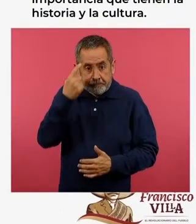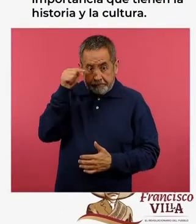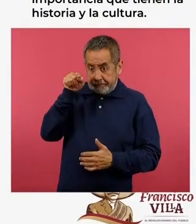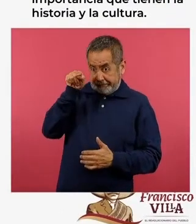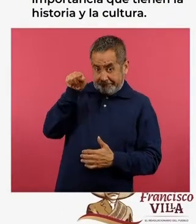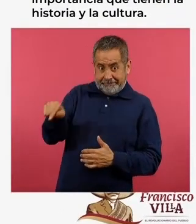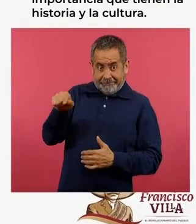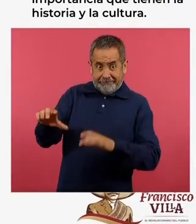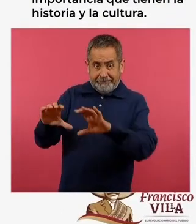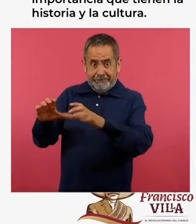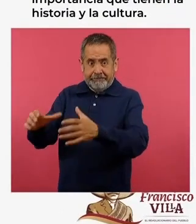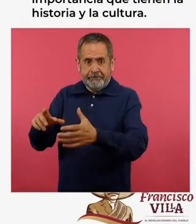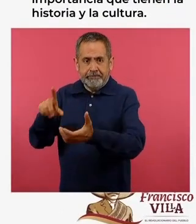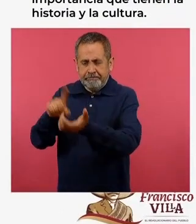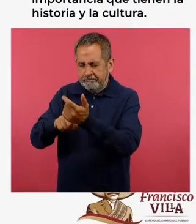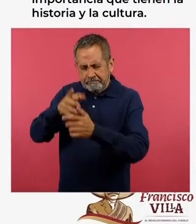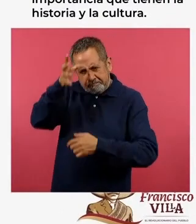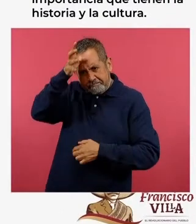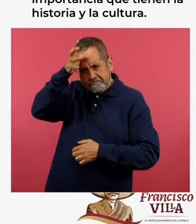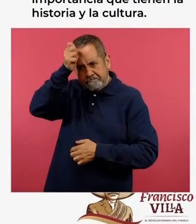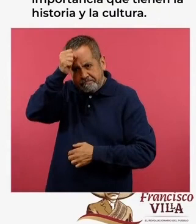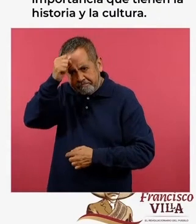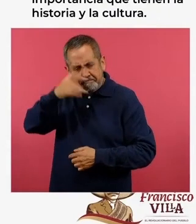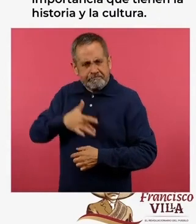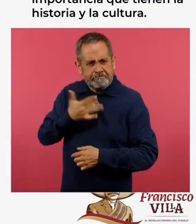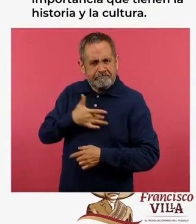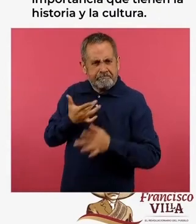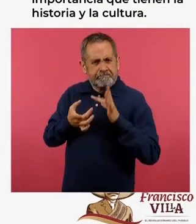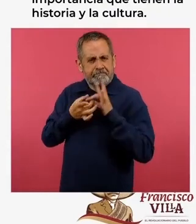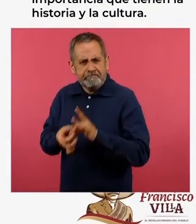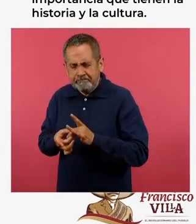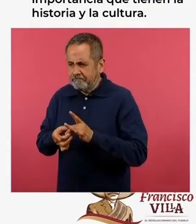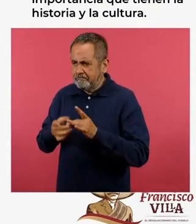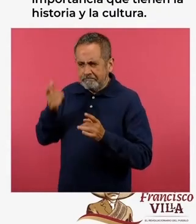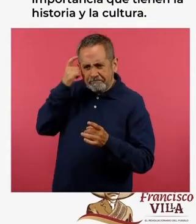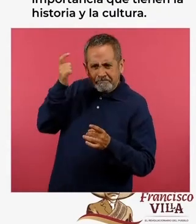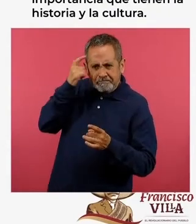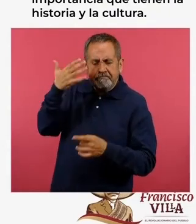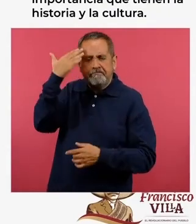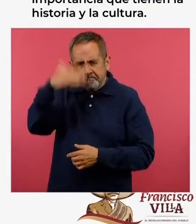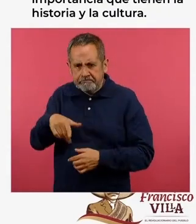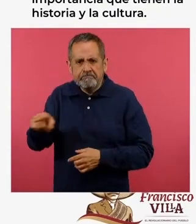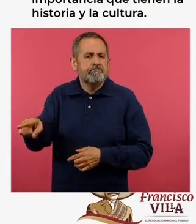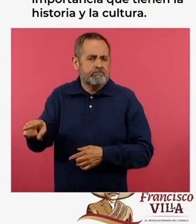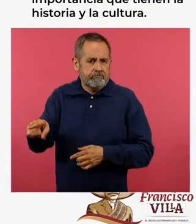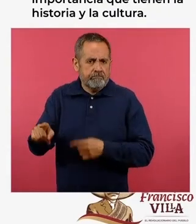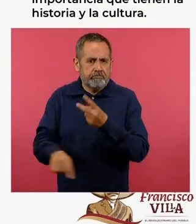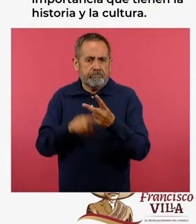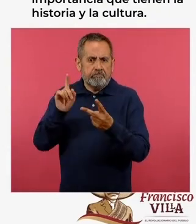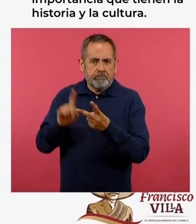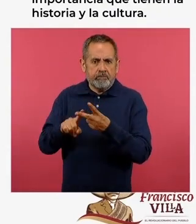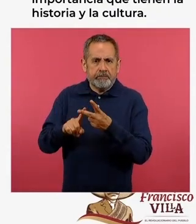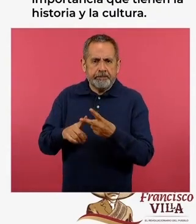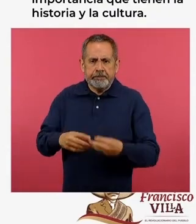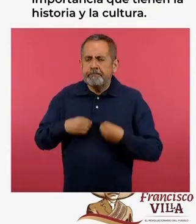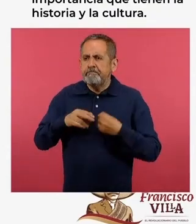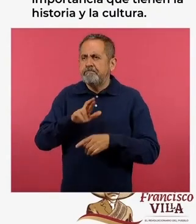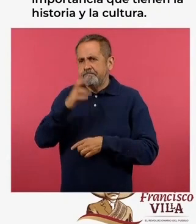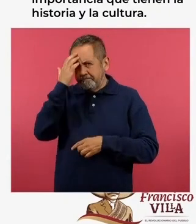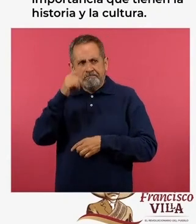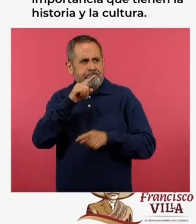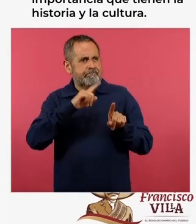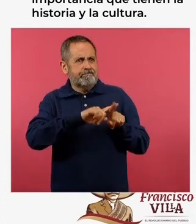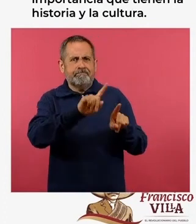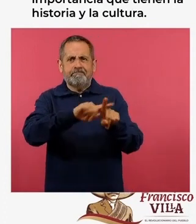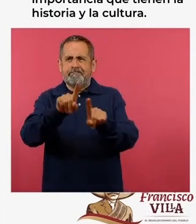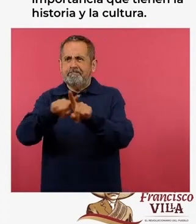sus potencialidades cognitivas, físicas y afectivas. Que vivan, reconozcan y valoren las distintas diversidades